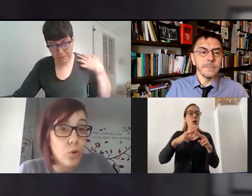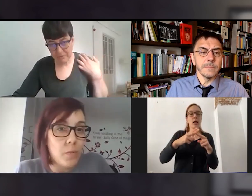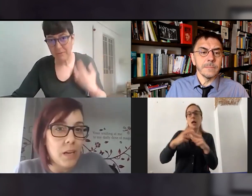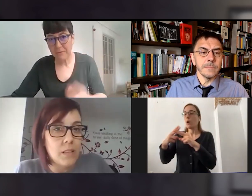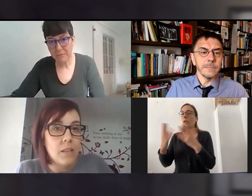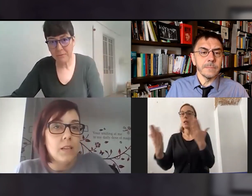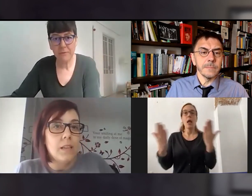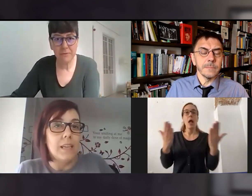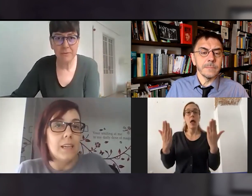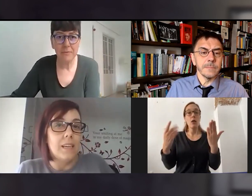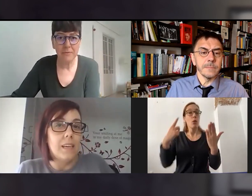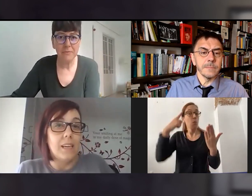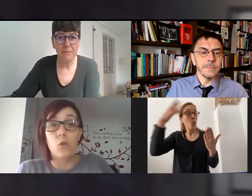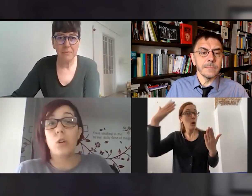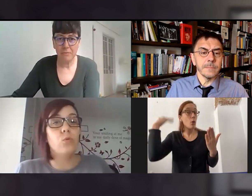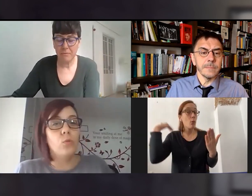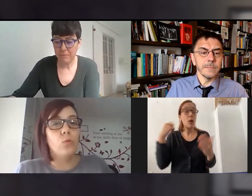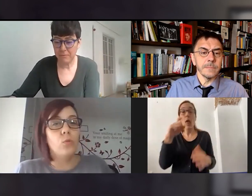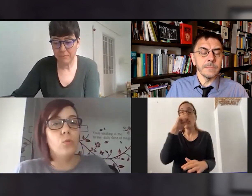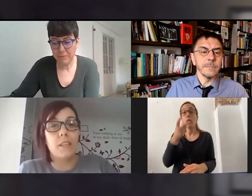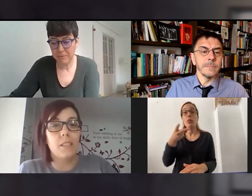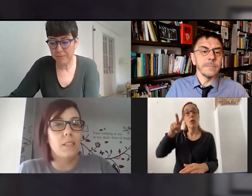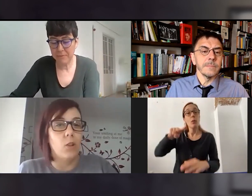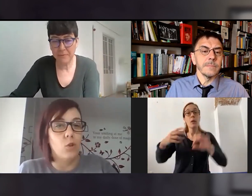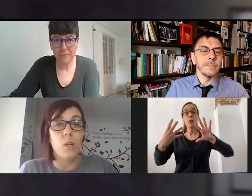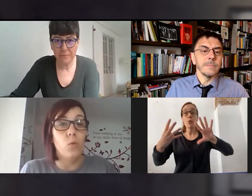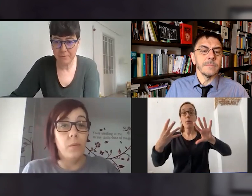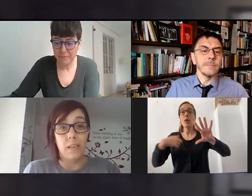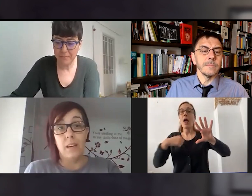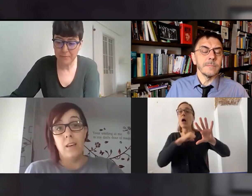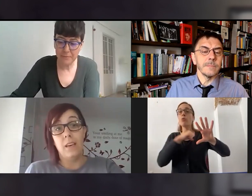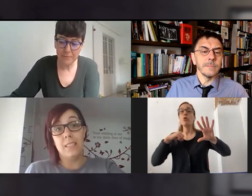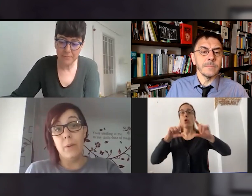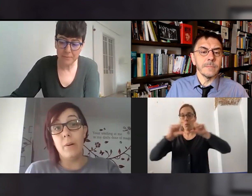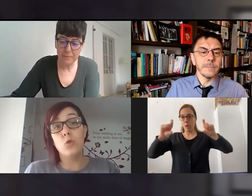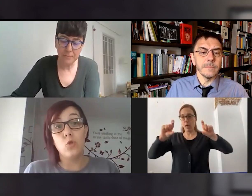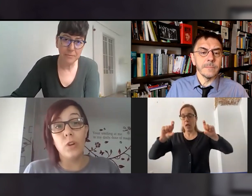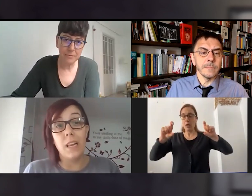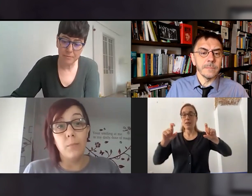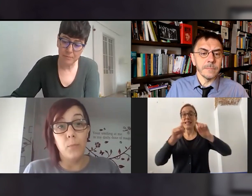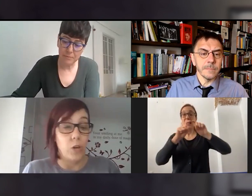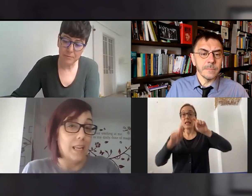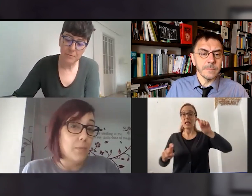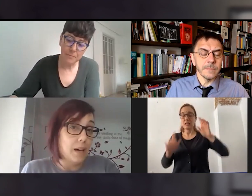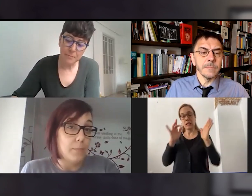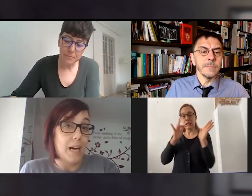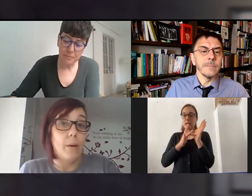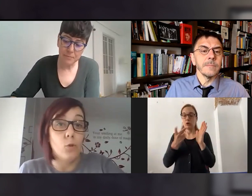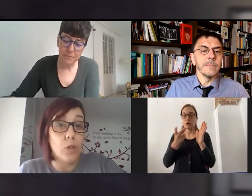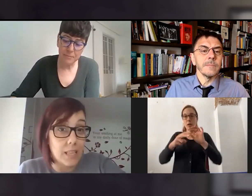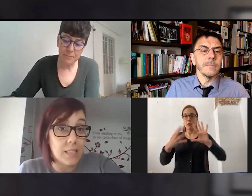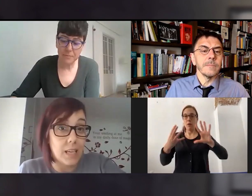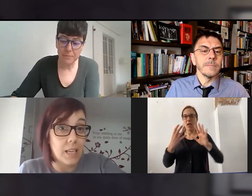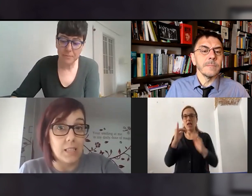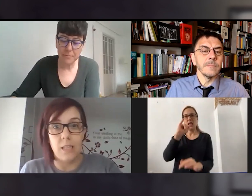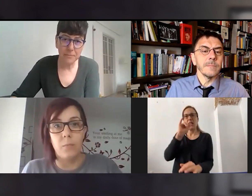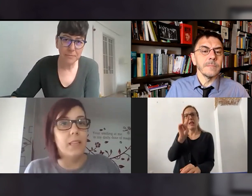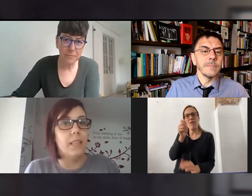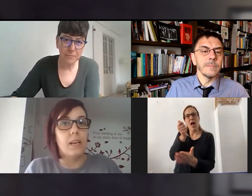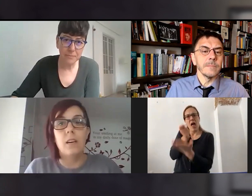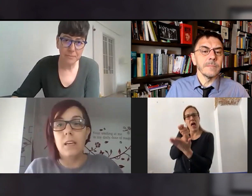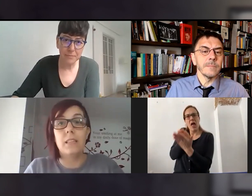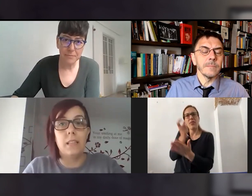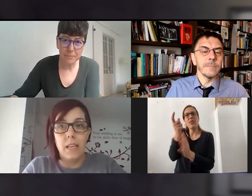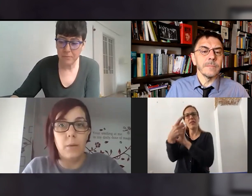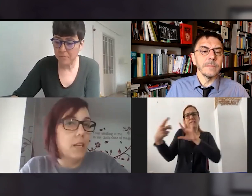yo era autónoma, y los autónomos con la crisis del 2009 estábamos con el IVA, pagábamos el 16, y en